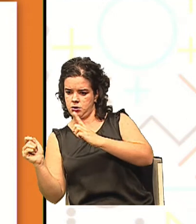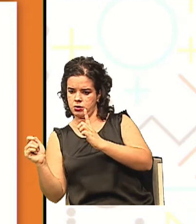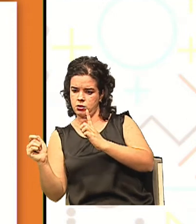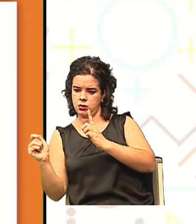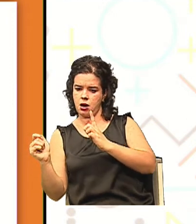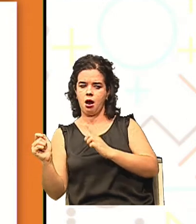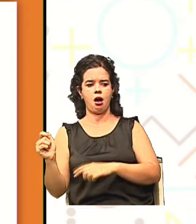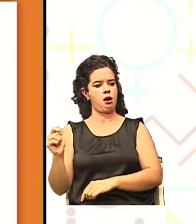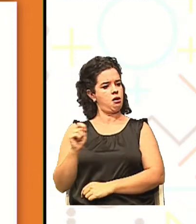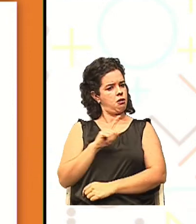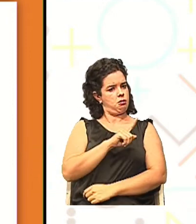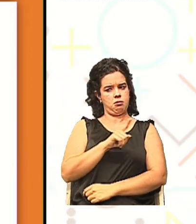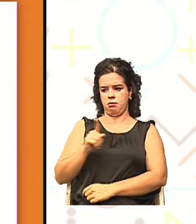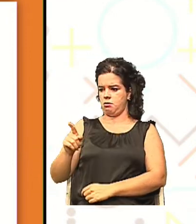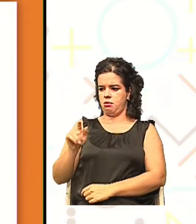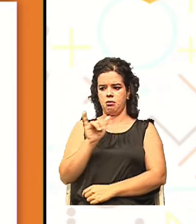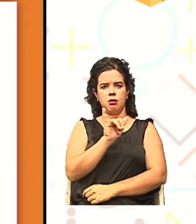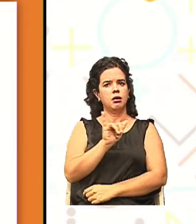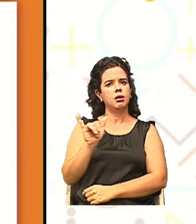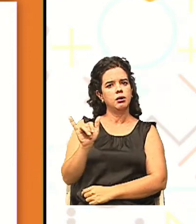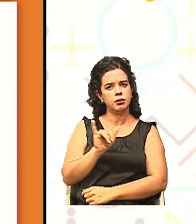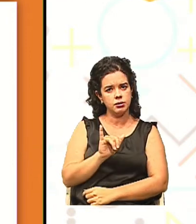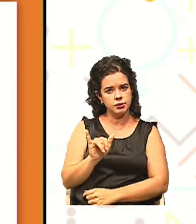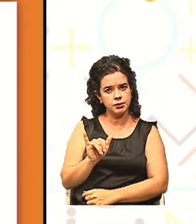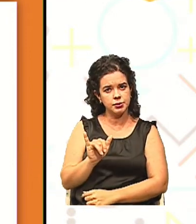tienen la misma medida,